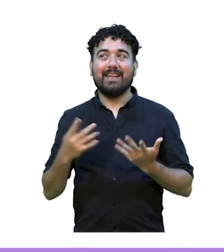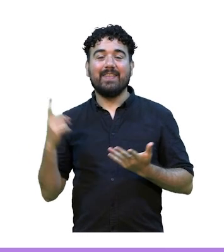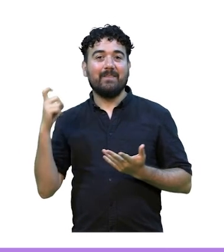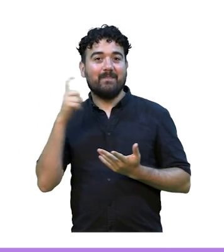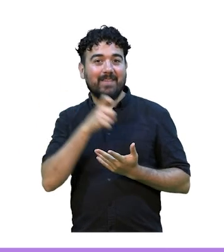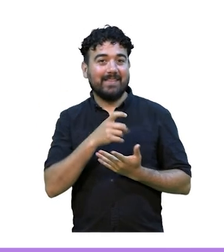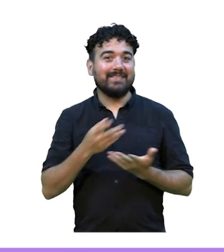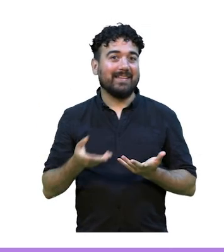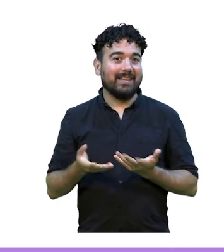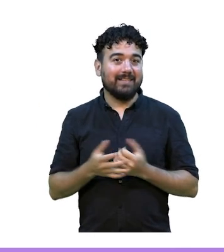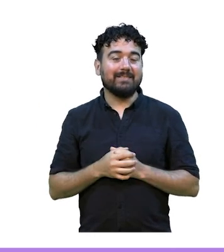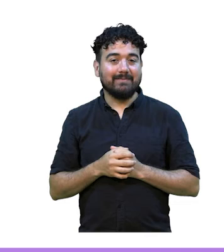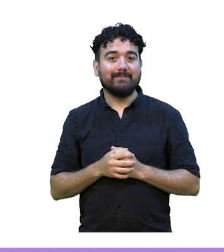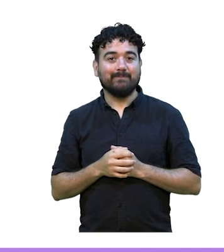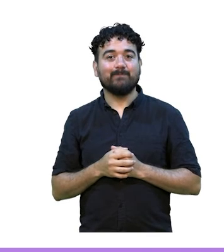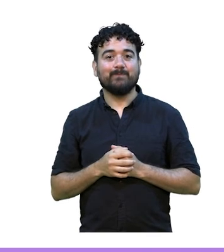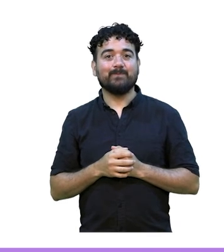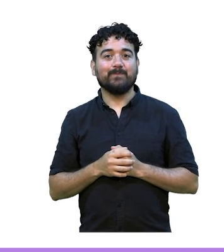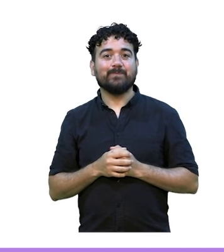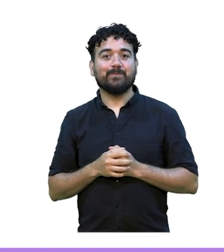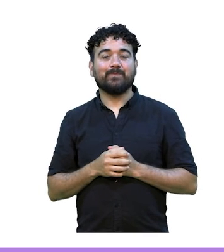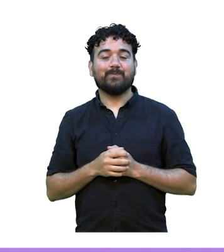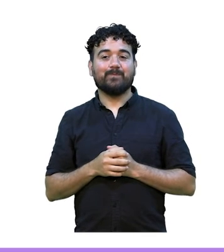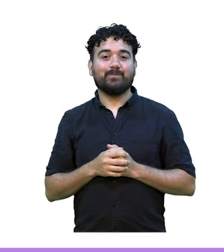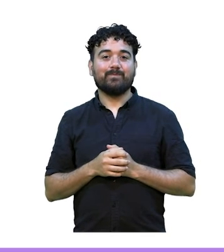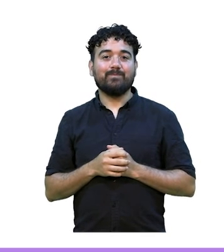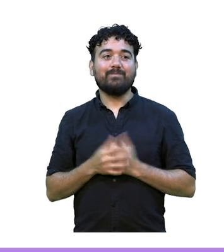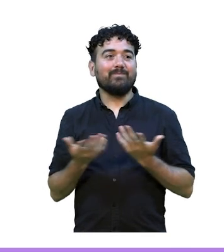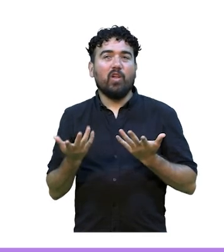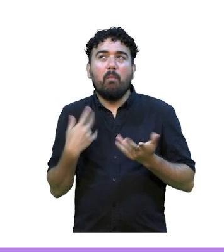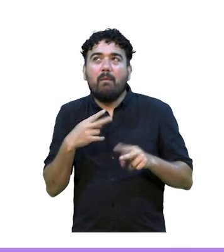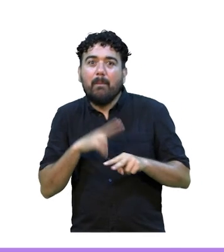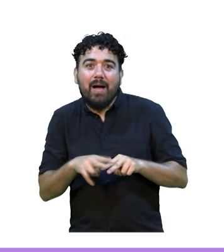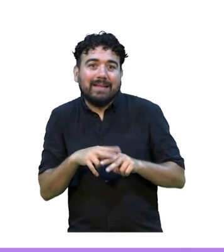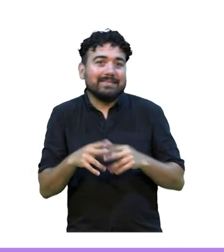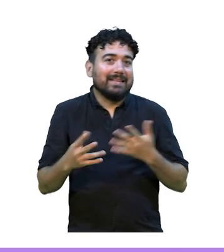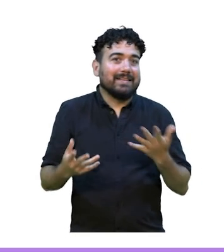que hacen como difícil, ¿no?